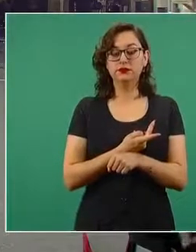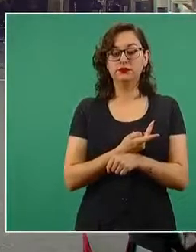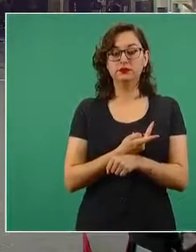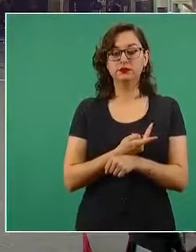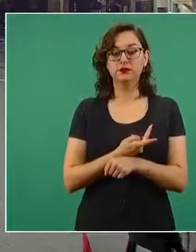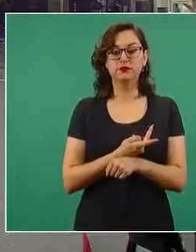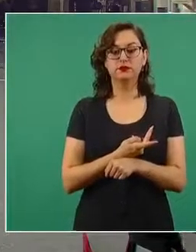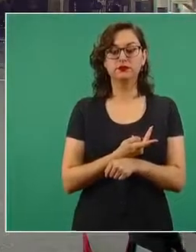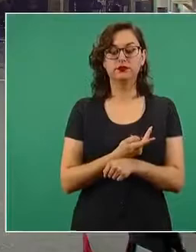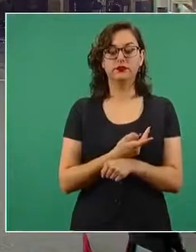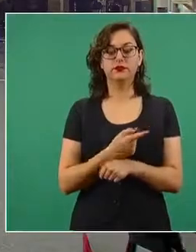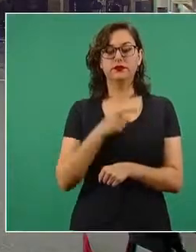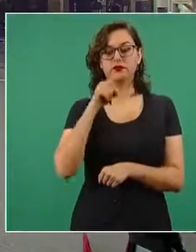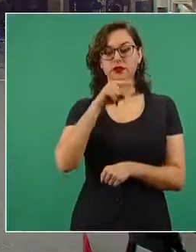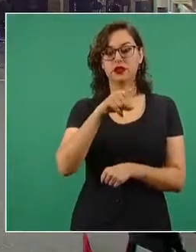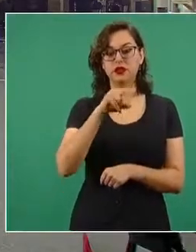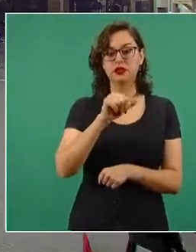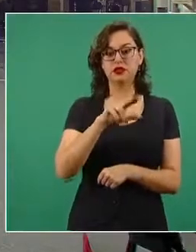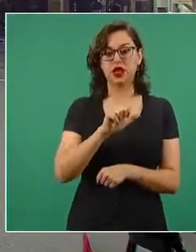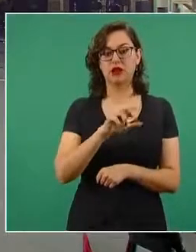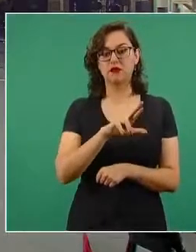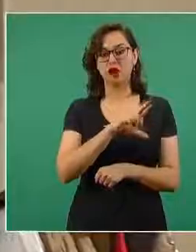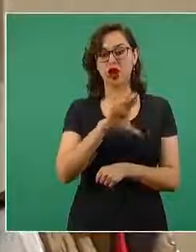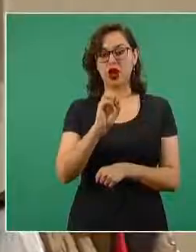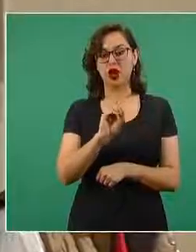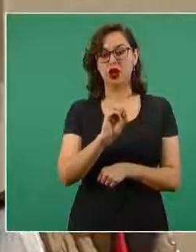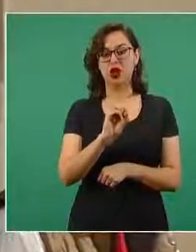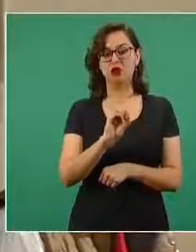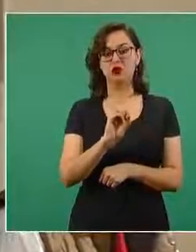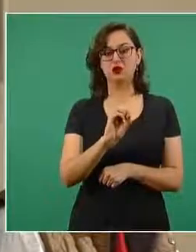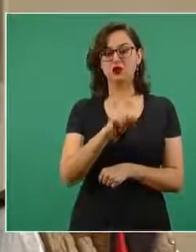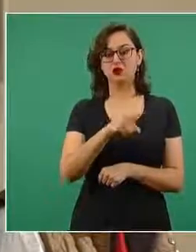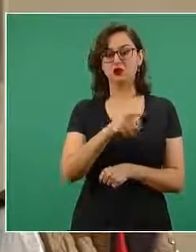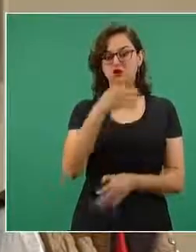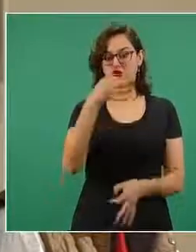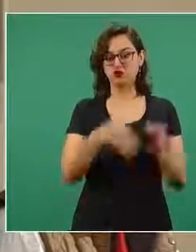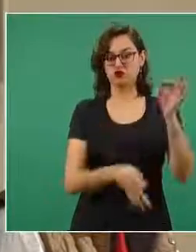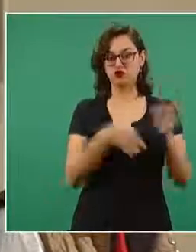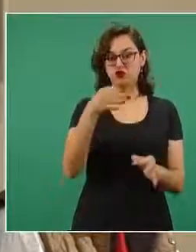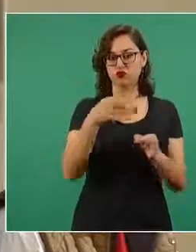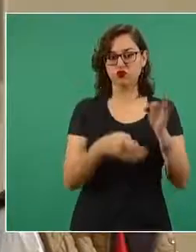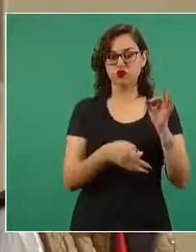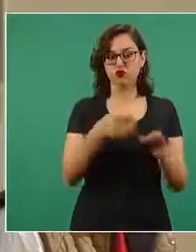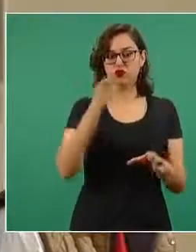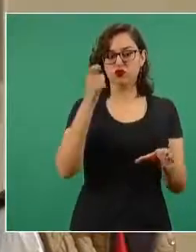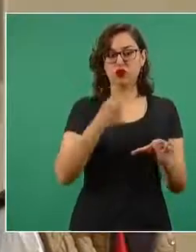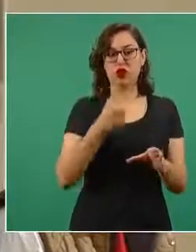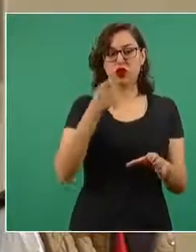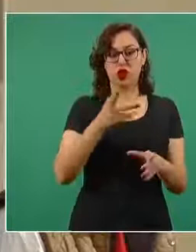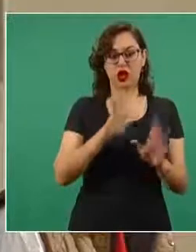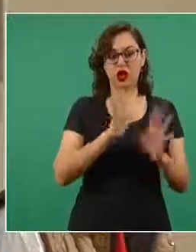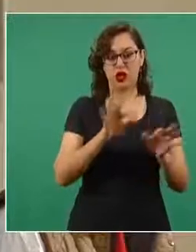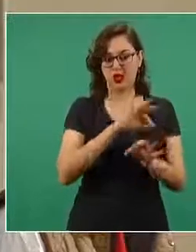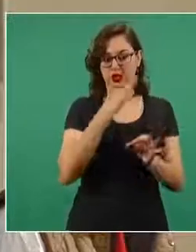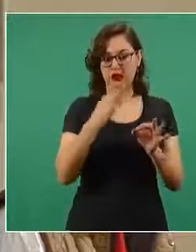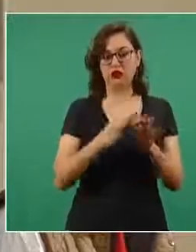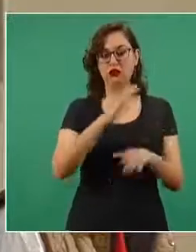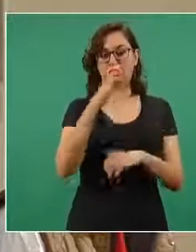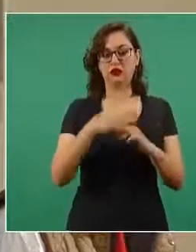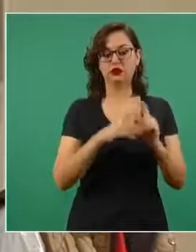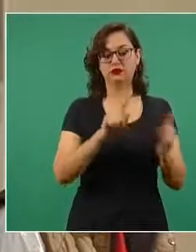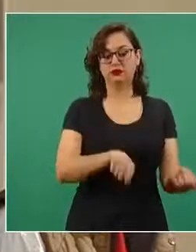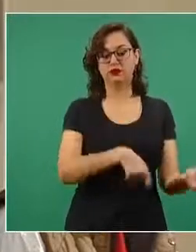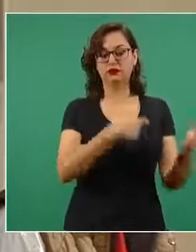Alberto Navarro quedarse, después de ser un fiscal, quedarse con la Secretaría de Seguridad, que les extraña mucho